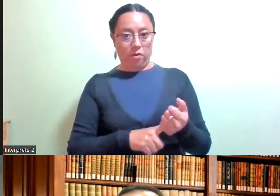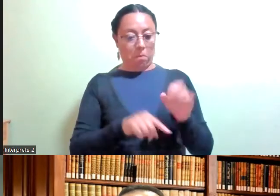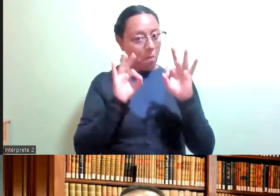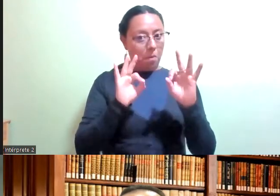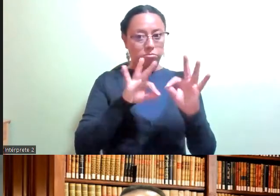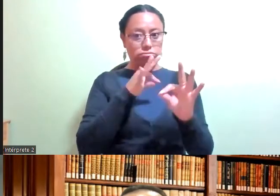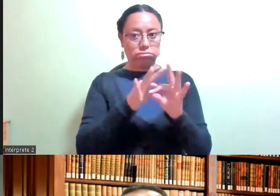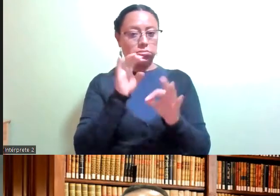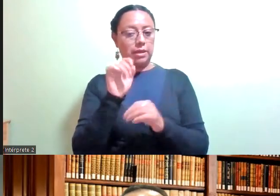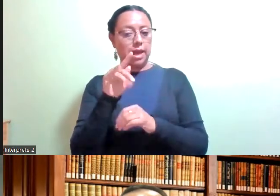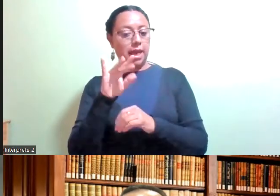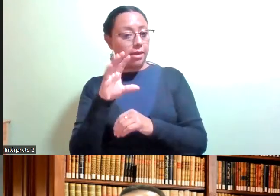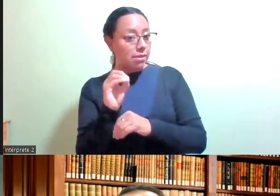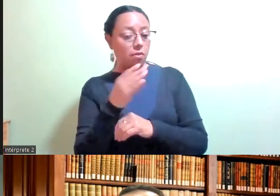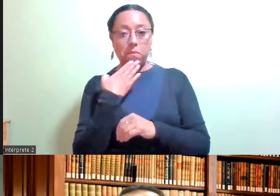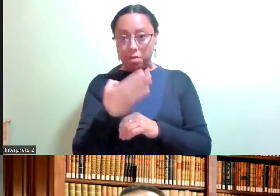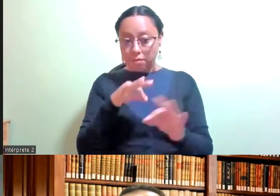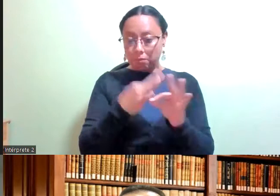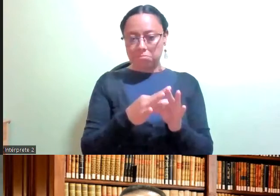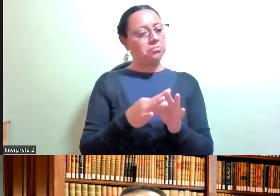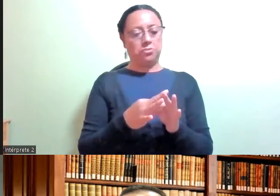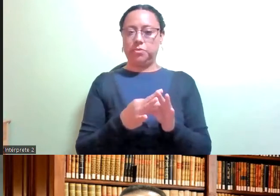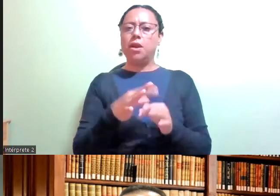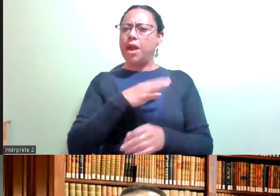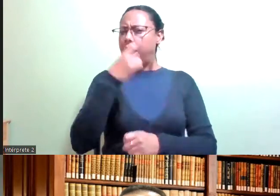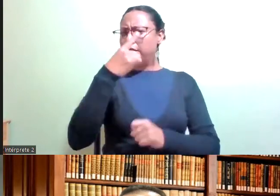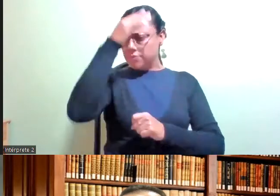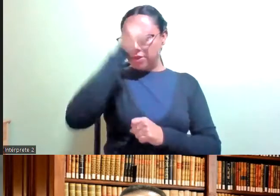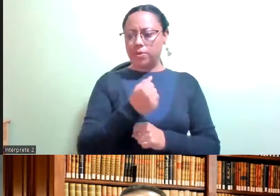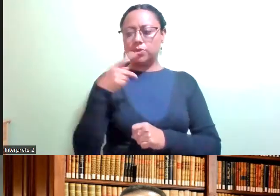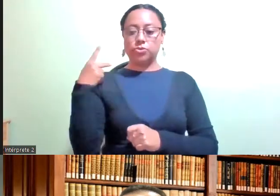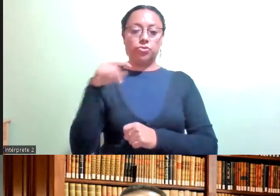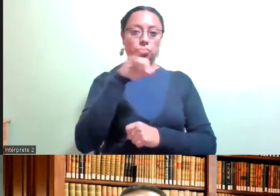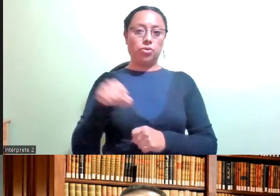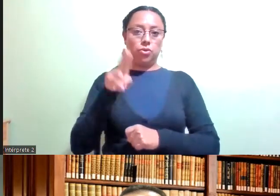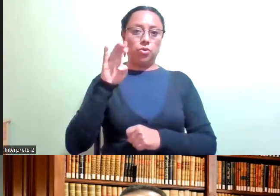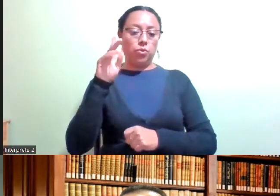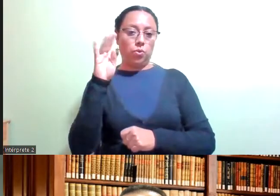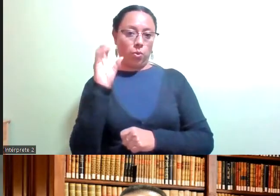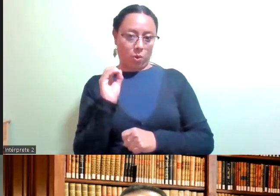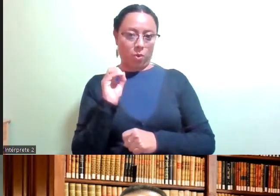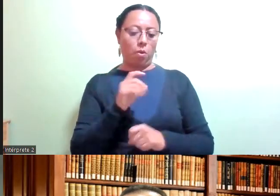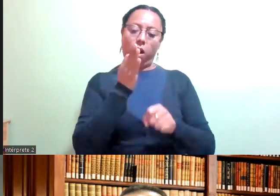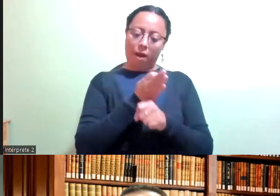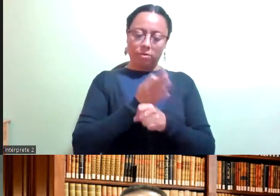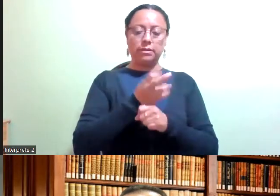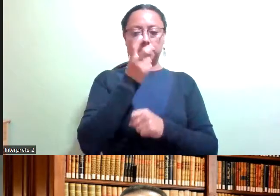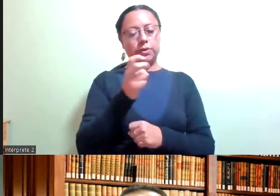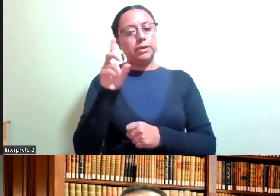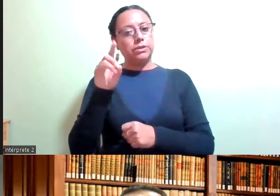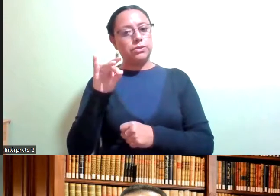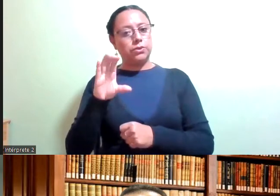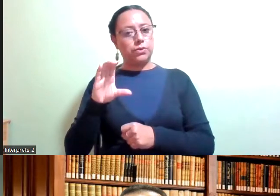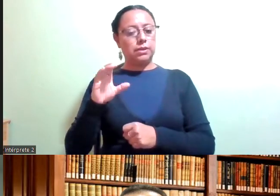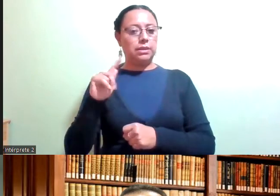acuerdo de la Junta de Coordinación Política y así como se determinó por la Junta de Coordinación Política, se está dictaminando la mayor